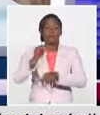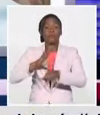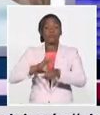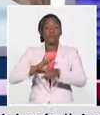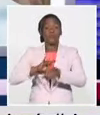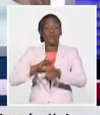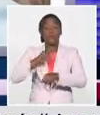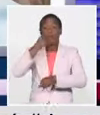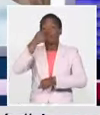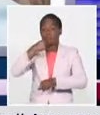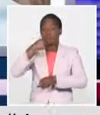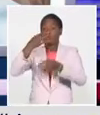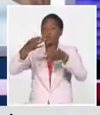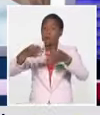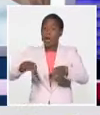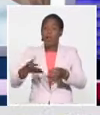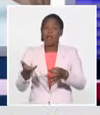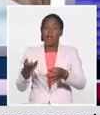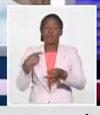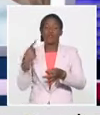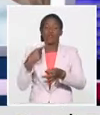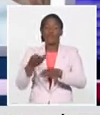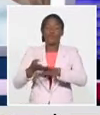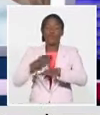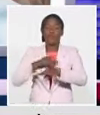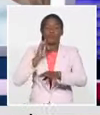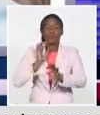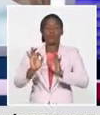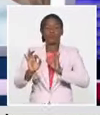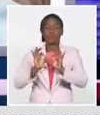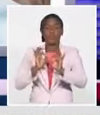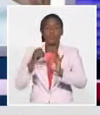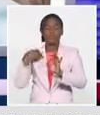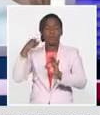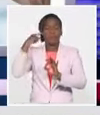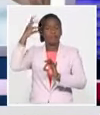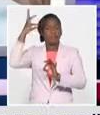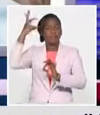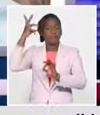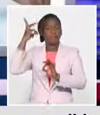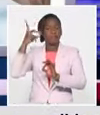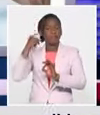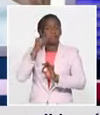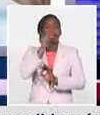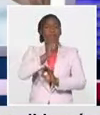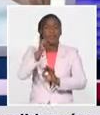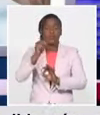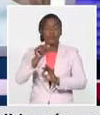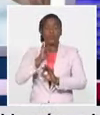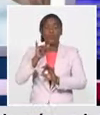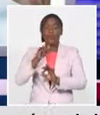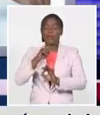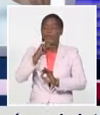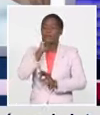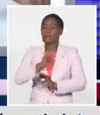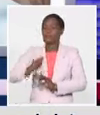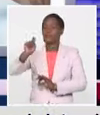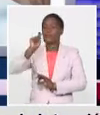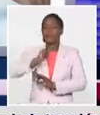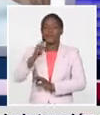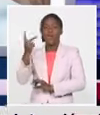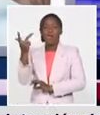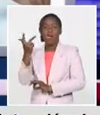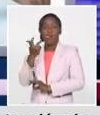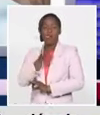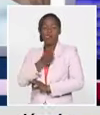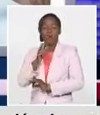hay un reporte de personas que son alérgicas a este aditivo, estamos pensando